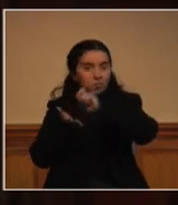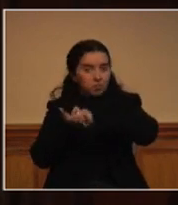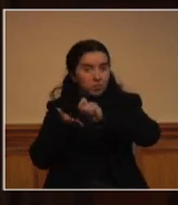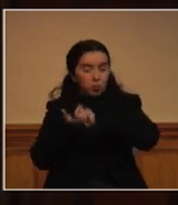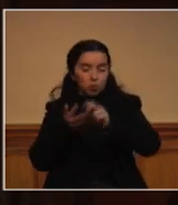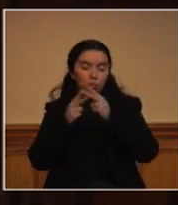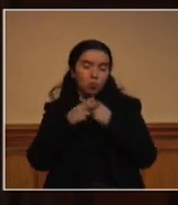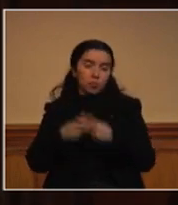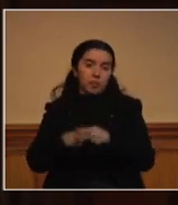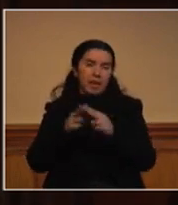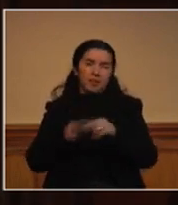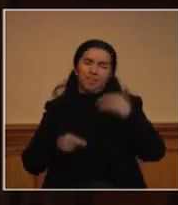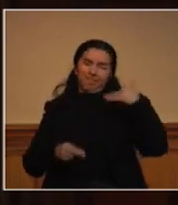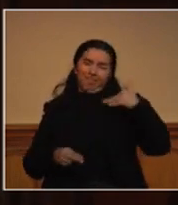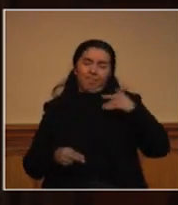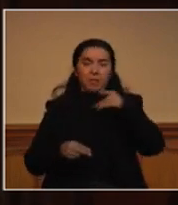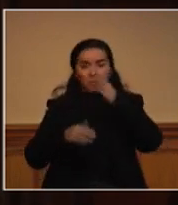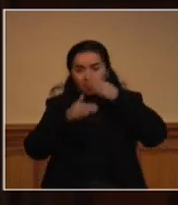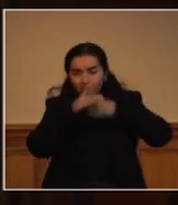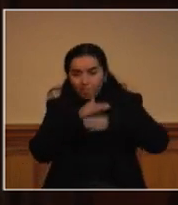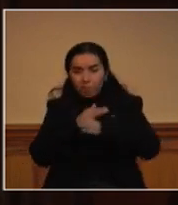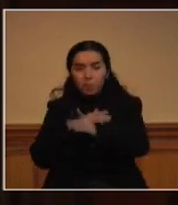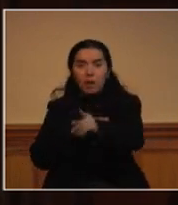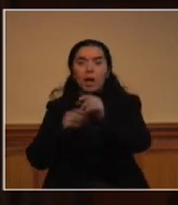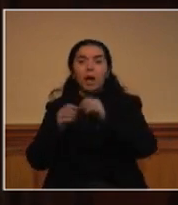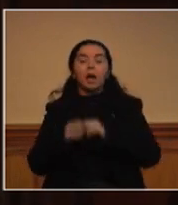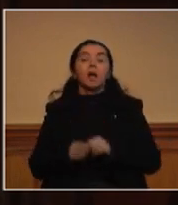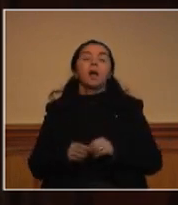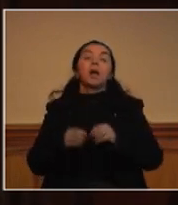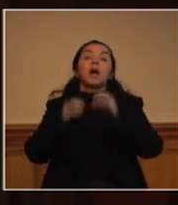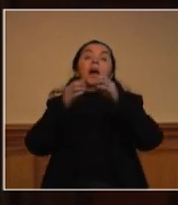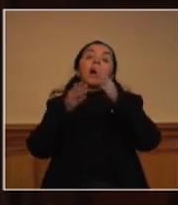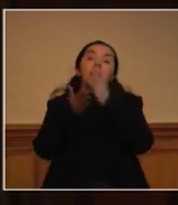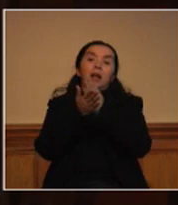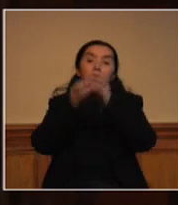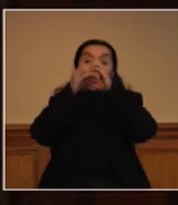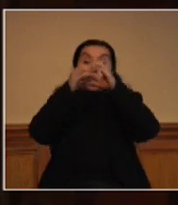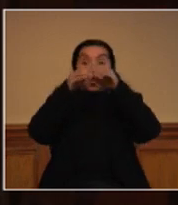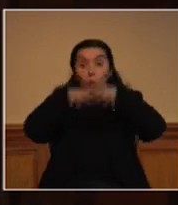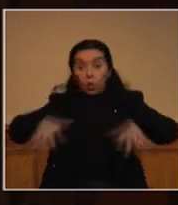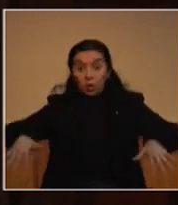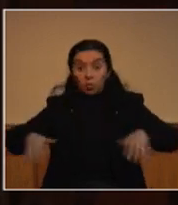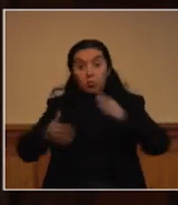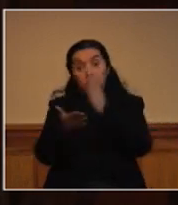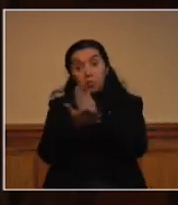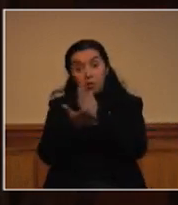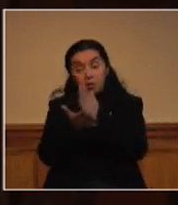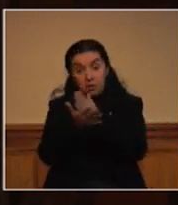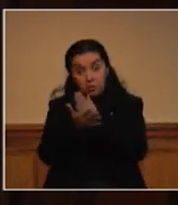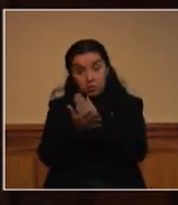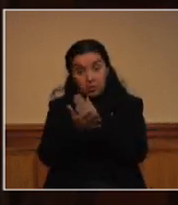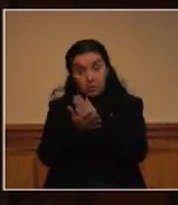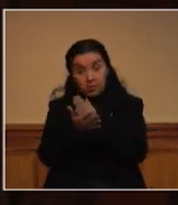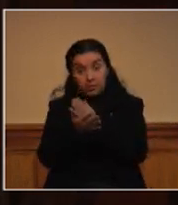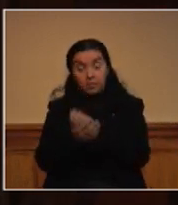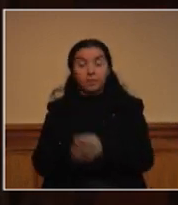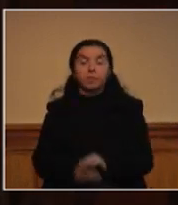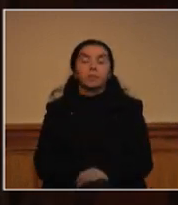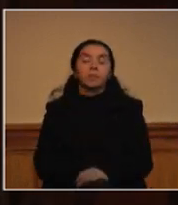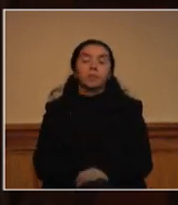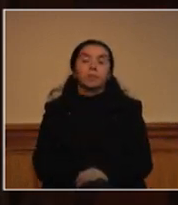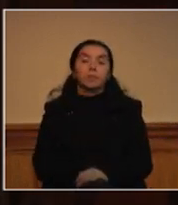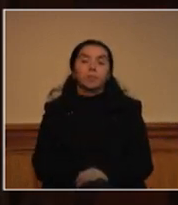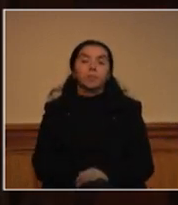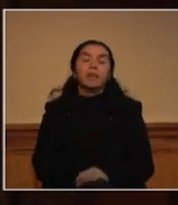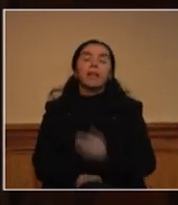herramienta imprescindible para poder acceder al currículum escolar. Por otra parte, hemos contemplado en estos años cómo